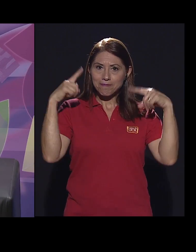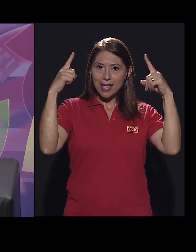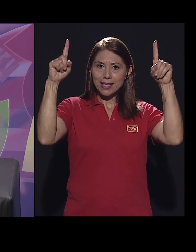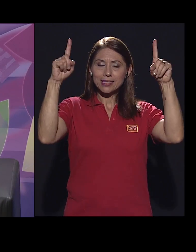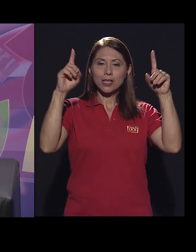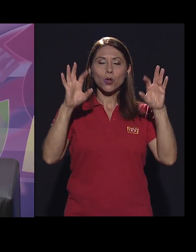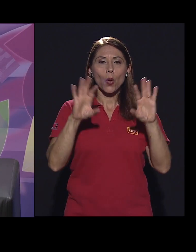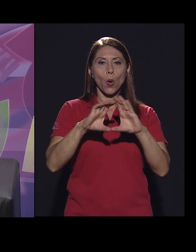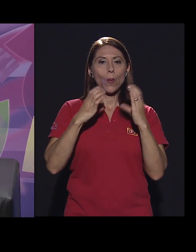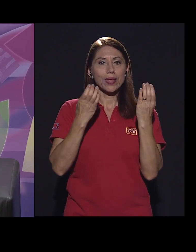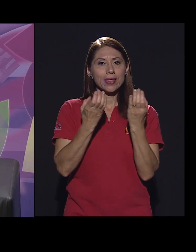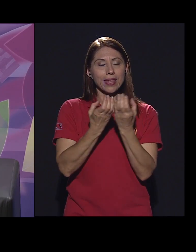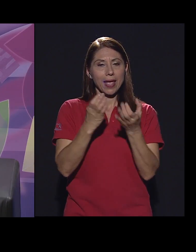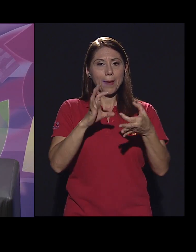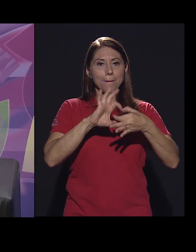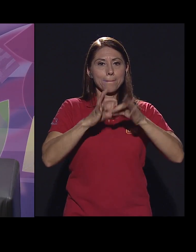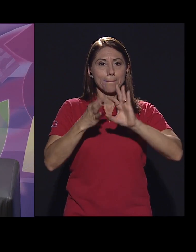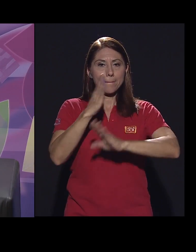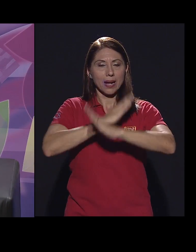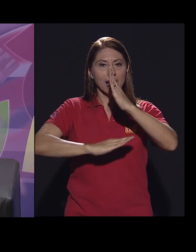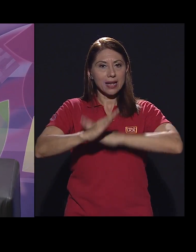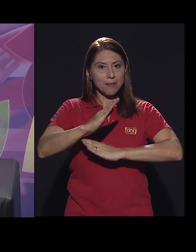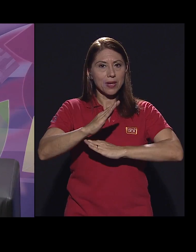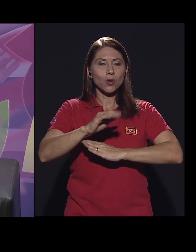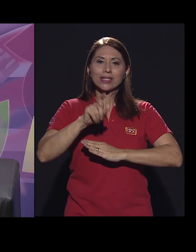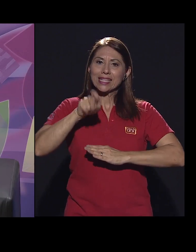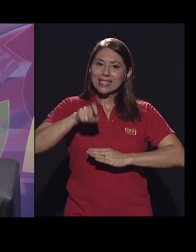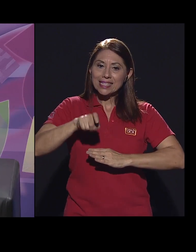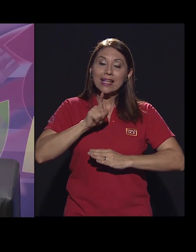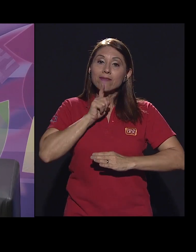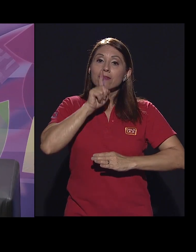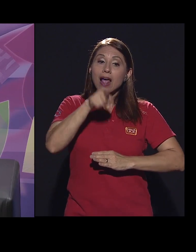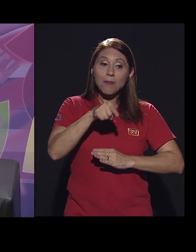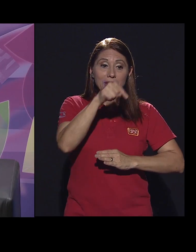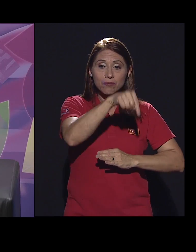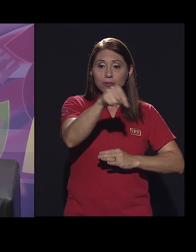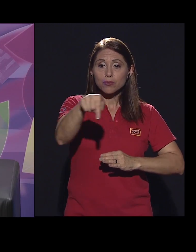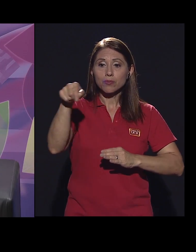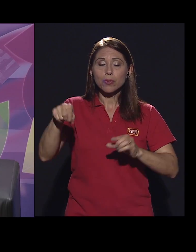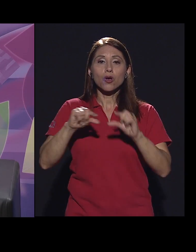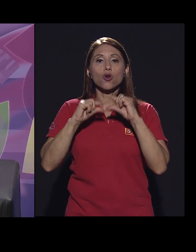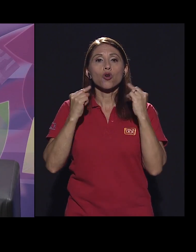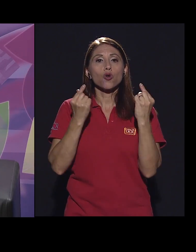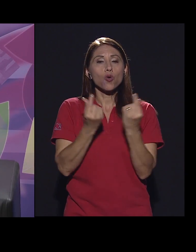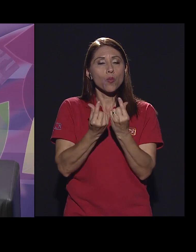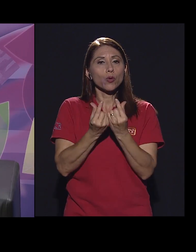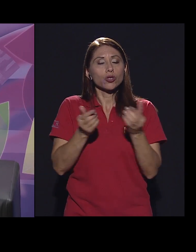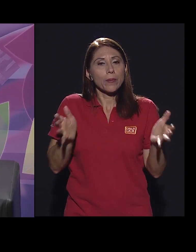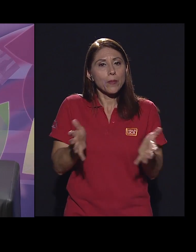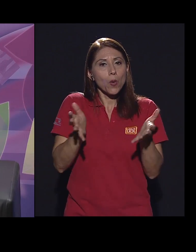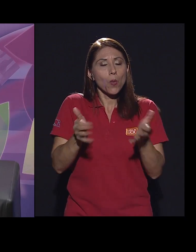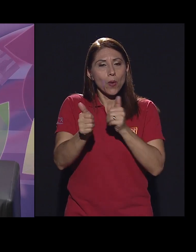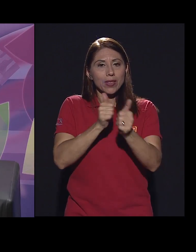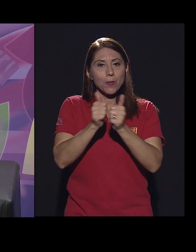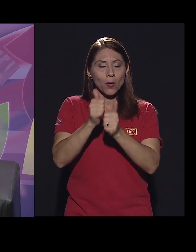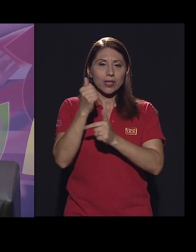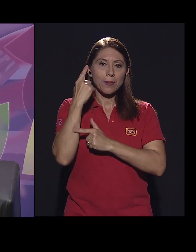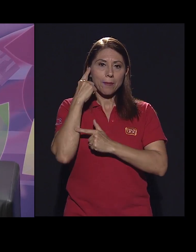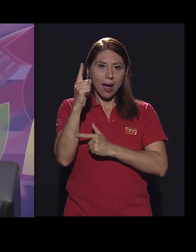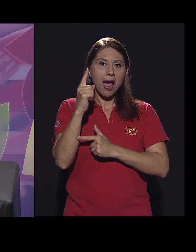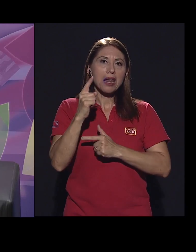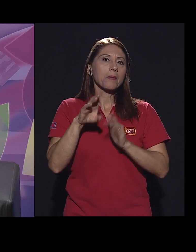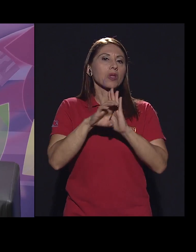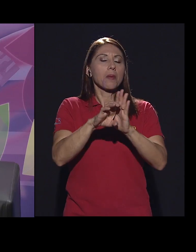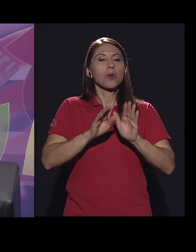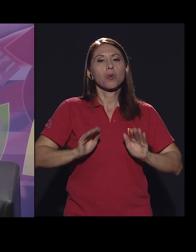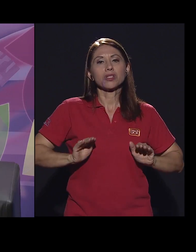de esta nueva constitución como Comité Paralímpico sería eso, ¿verdad? Que sean grupos realmente dirigidos por personas que promuevan el deporte para